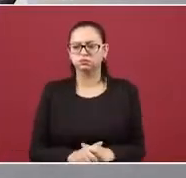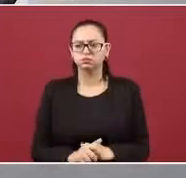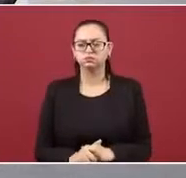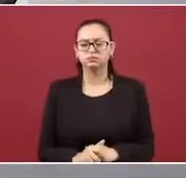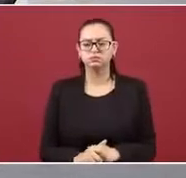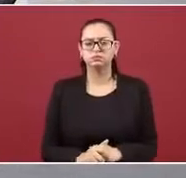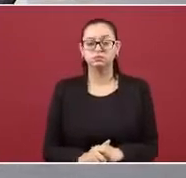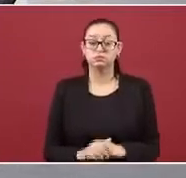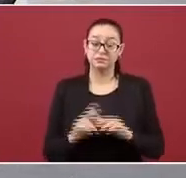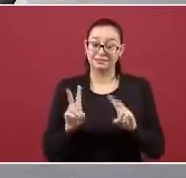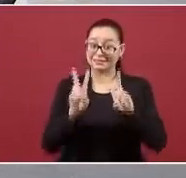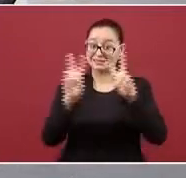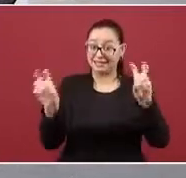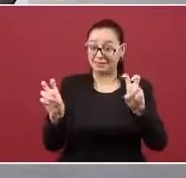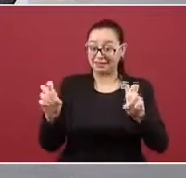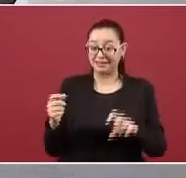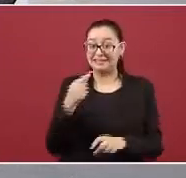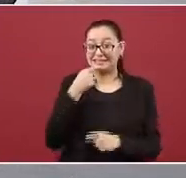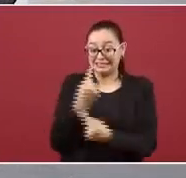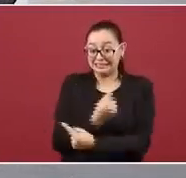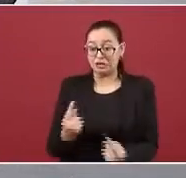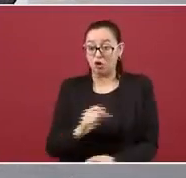de las estancias infantiles,